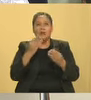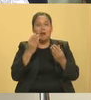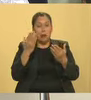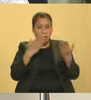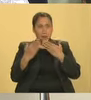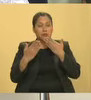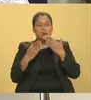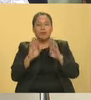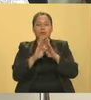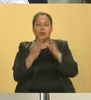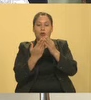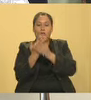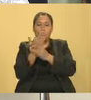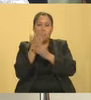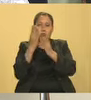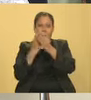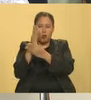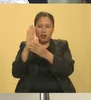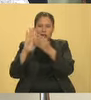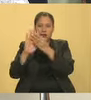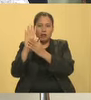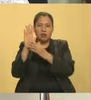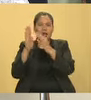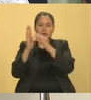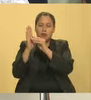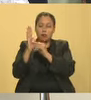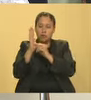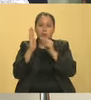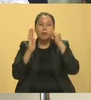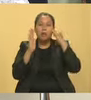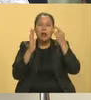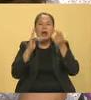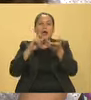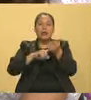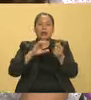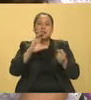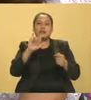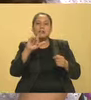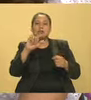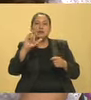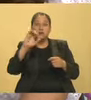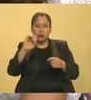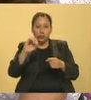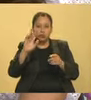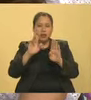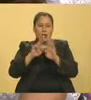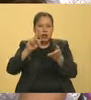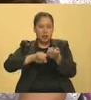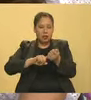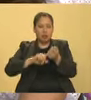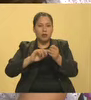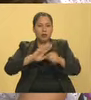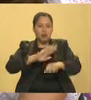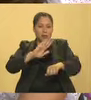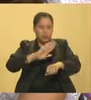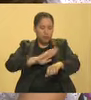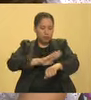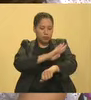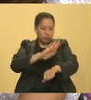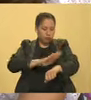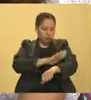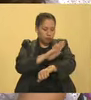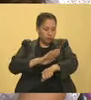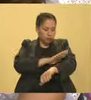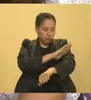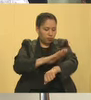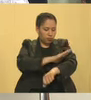éxito. Es un guante de silicio. Ajá. Entonces sí, vas emulsionándolo en contra de las manecillas del reloj y se va eliminando.